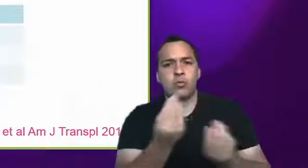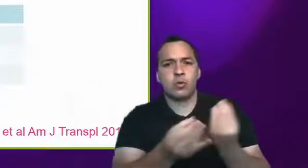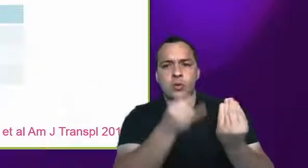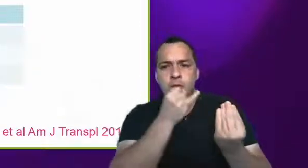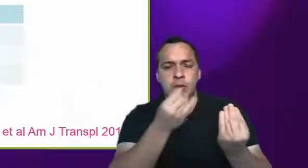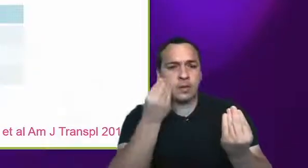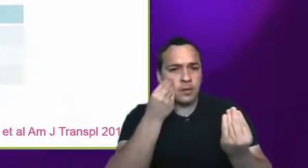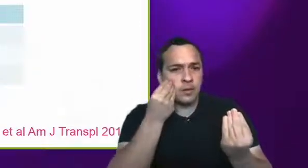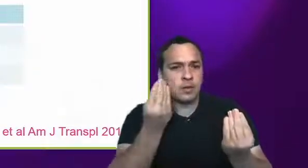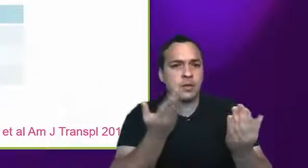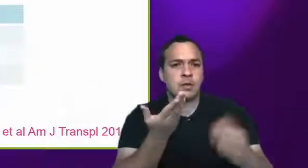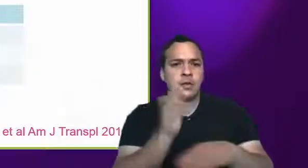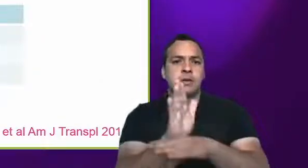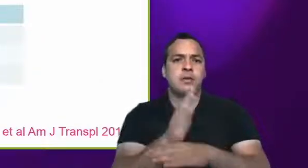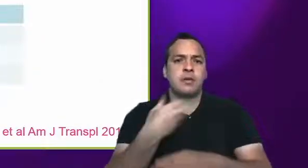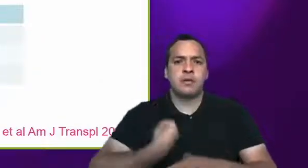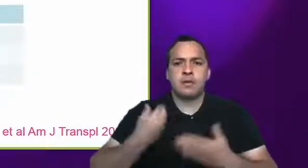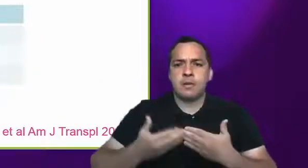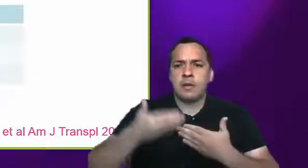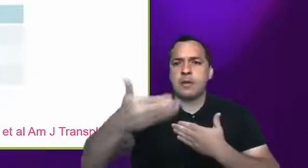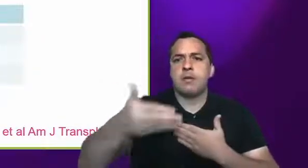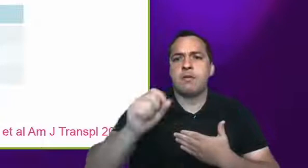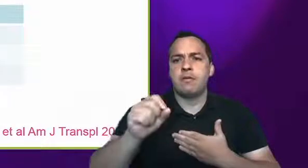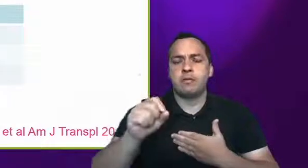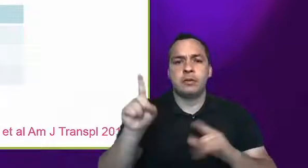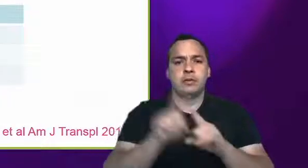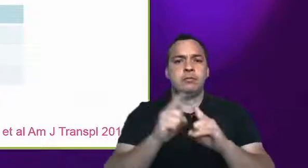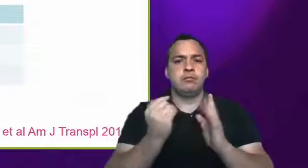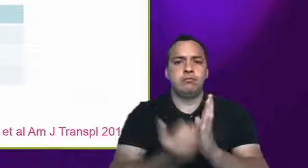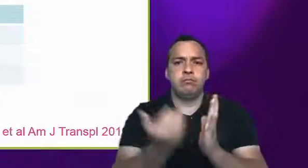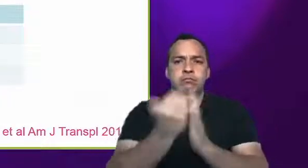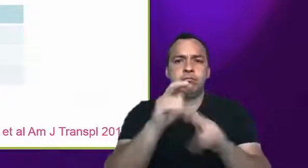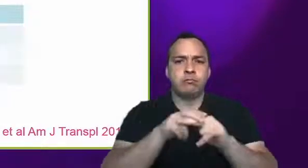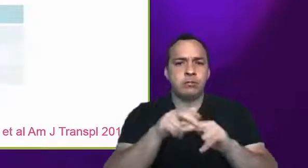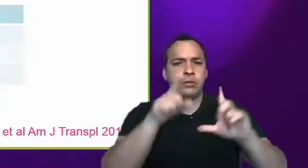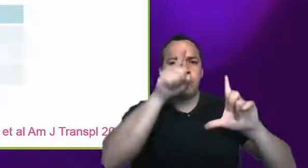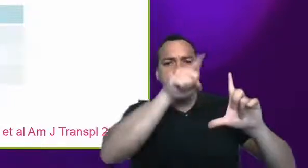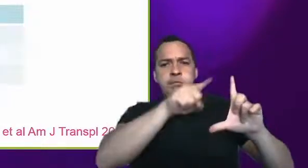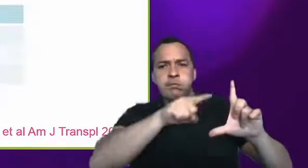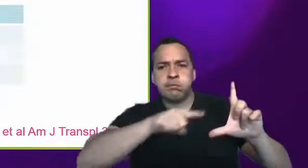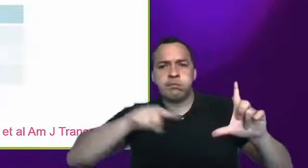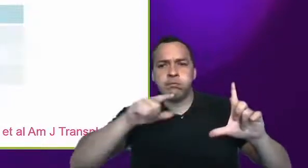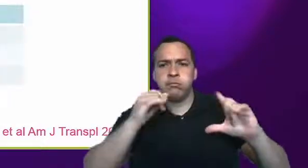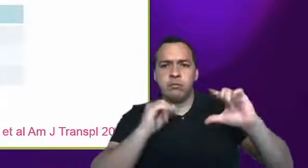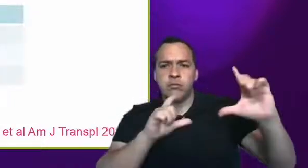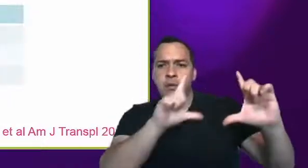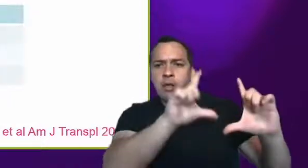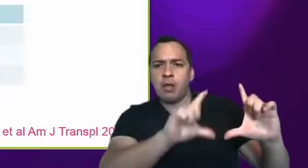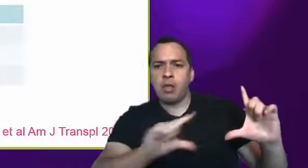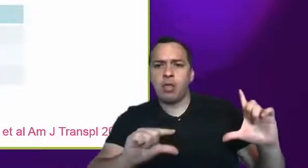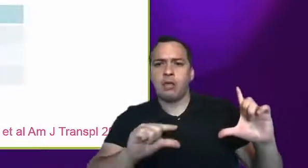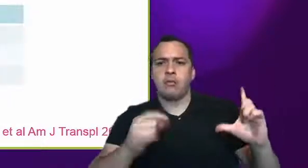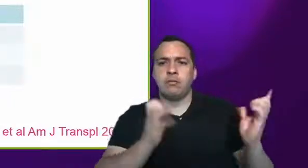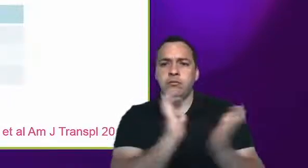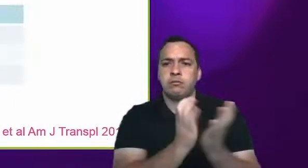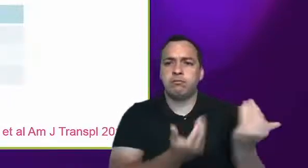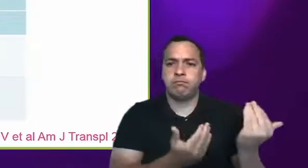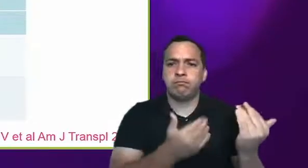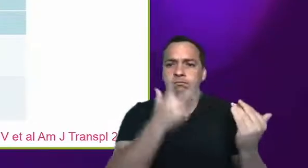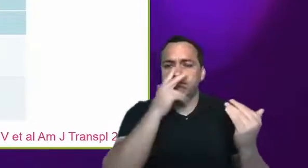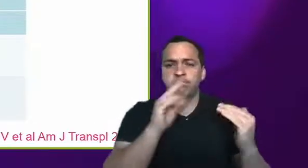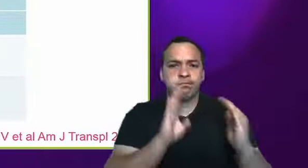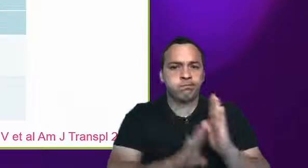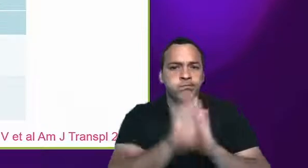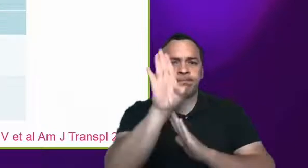benefit survival es superior, y es por eso que esta curva, digamos, en la parte más joven de la edad, se presenta de este